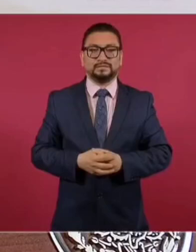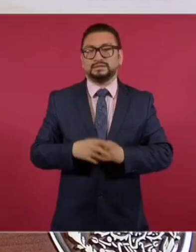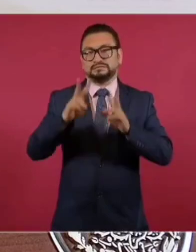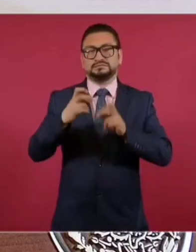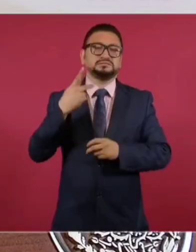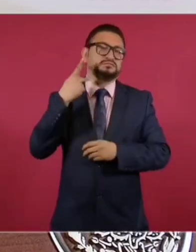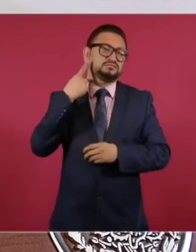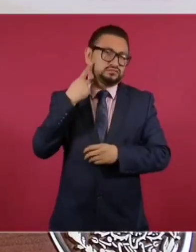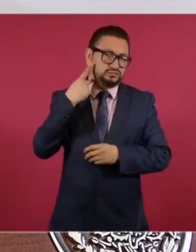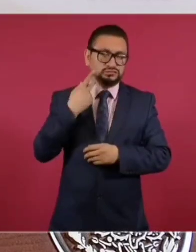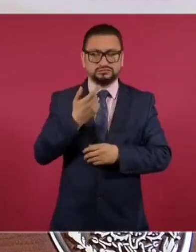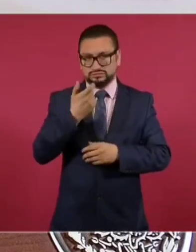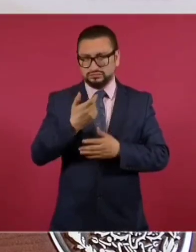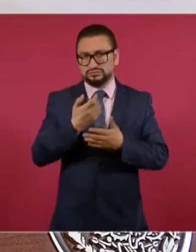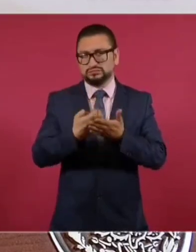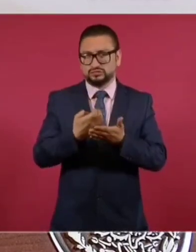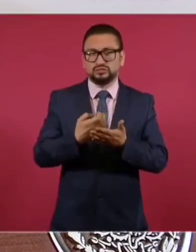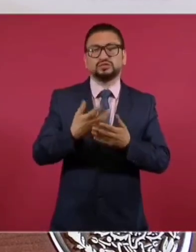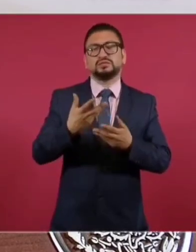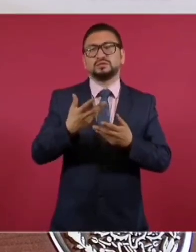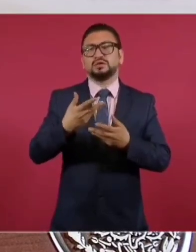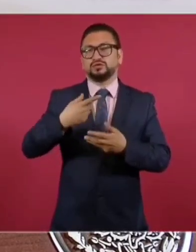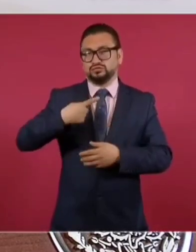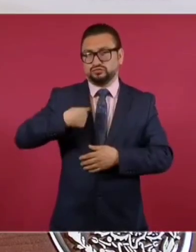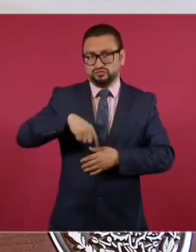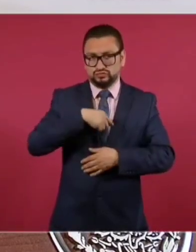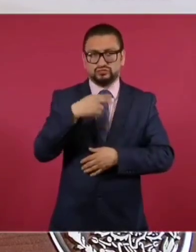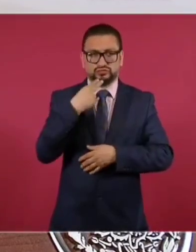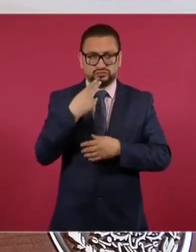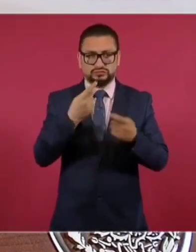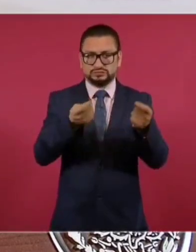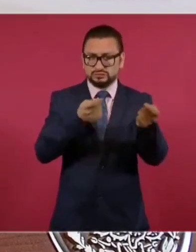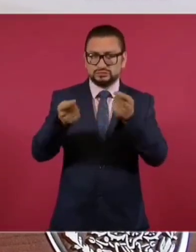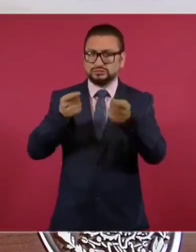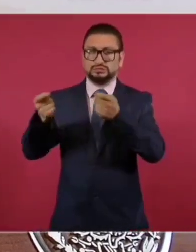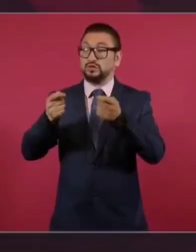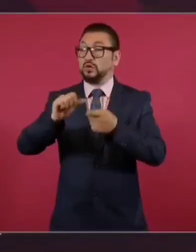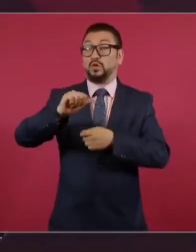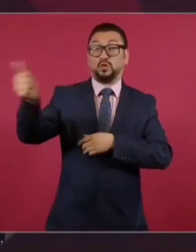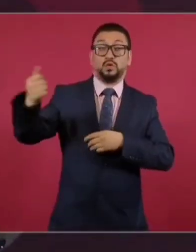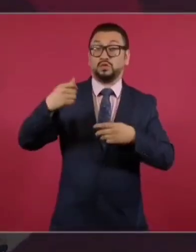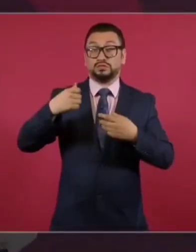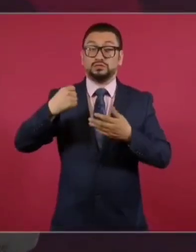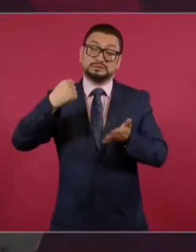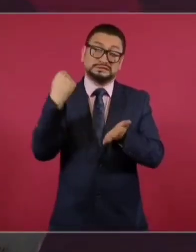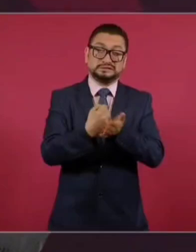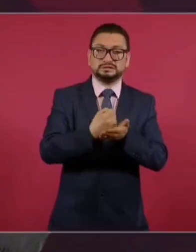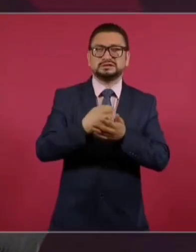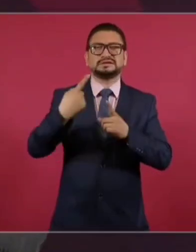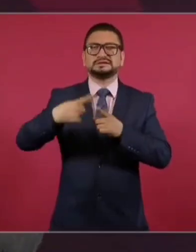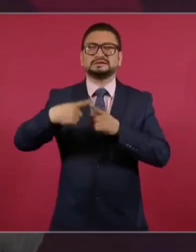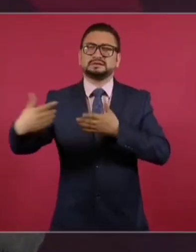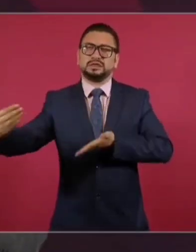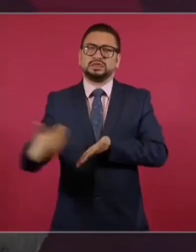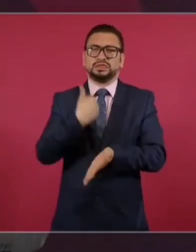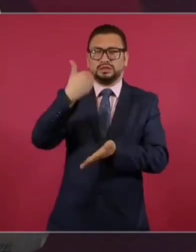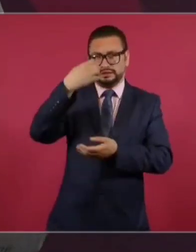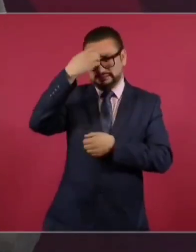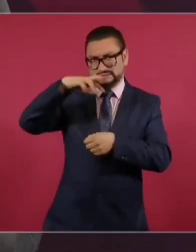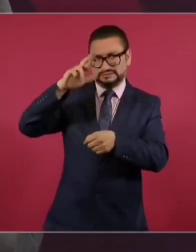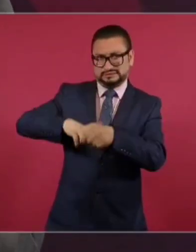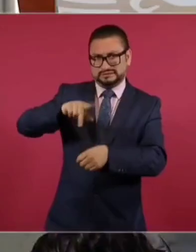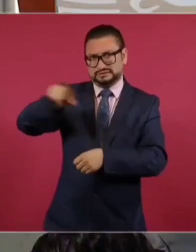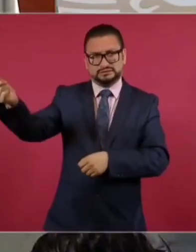política económica la manejáramos nosotros y que no nos impusieran desde el extranjero la